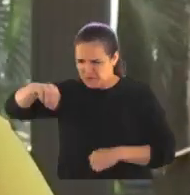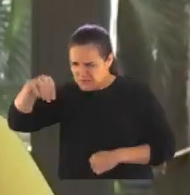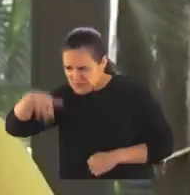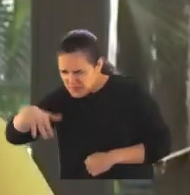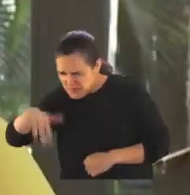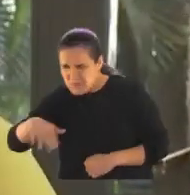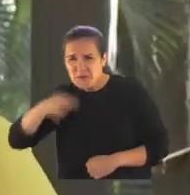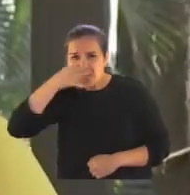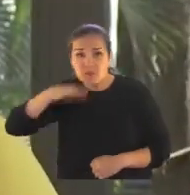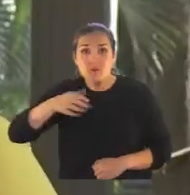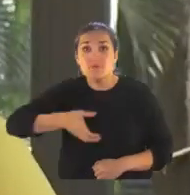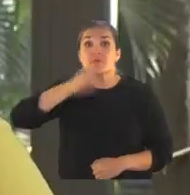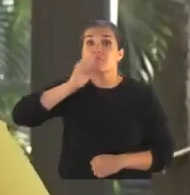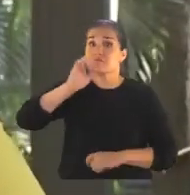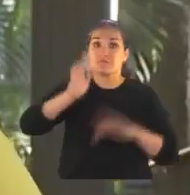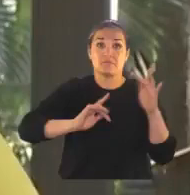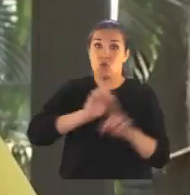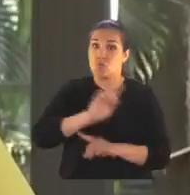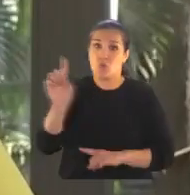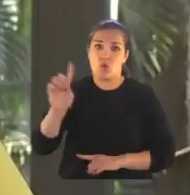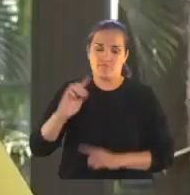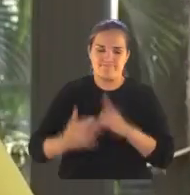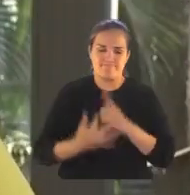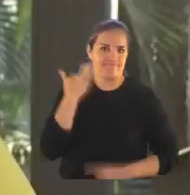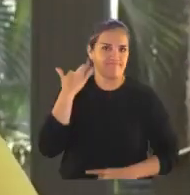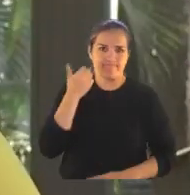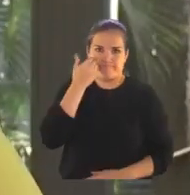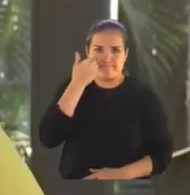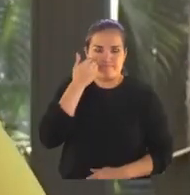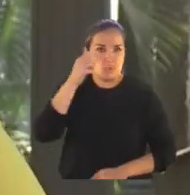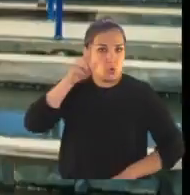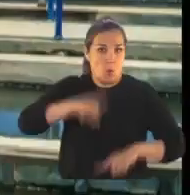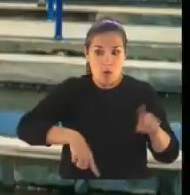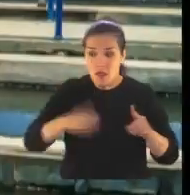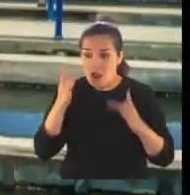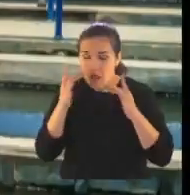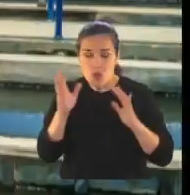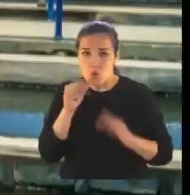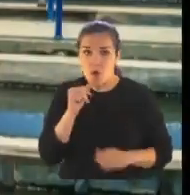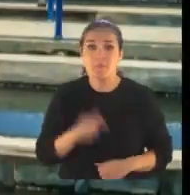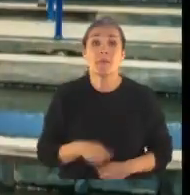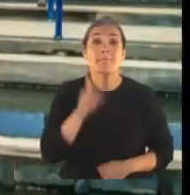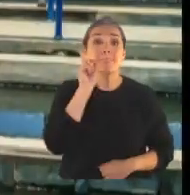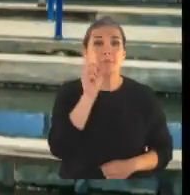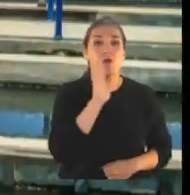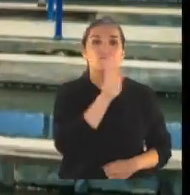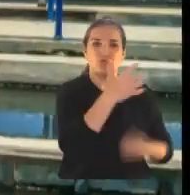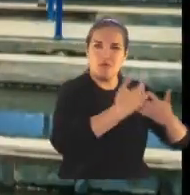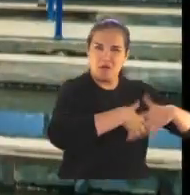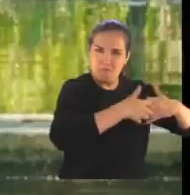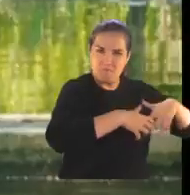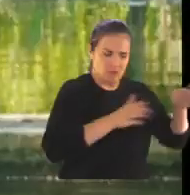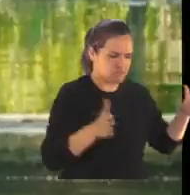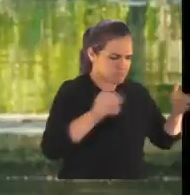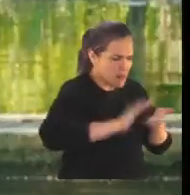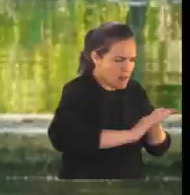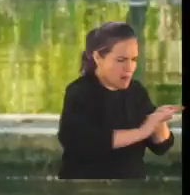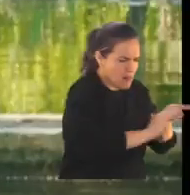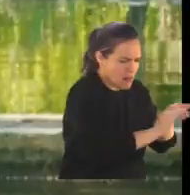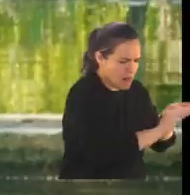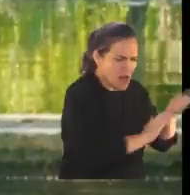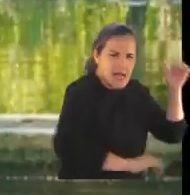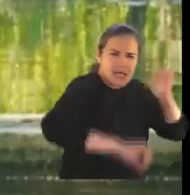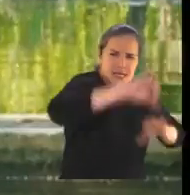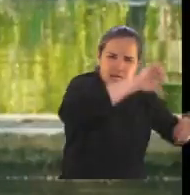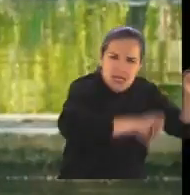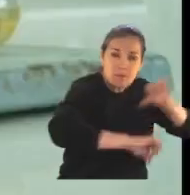agua no es apta para el consumo, no está bien purificada ni nada. Sin embargo, el operador de acueducto alcantarillado, después de un proceso